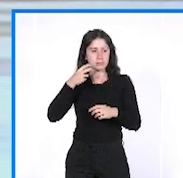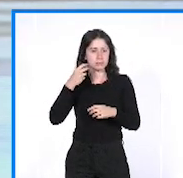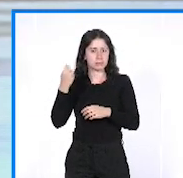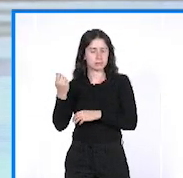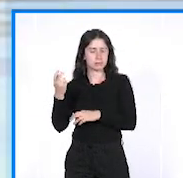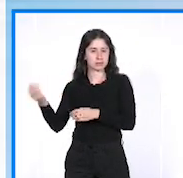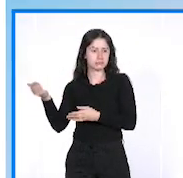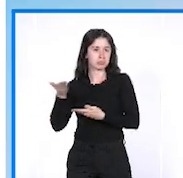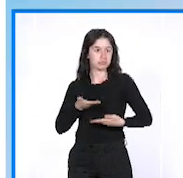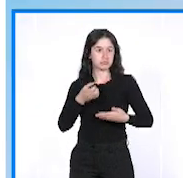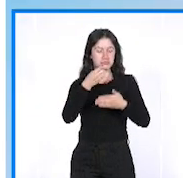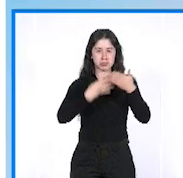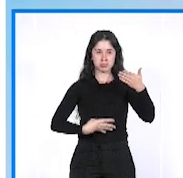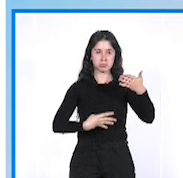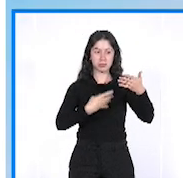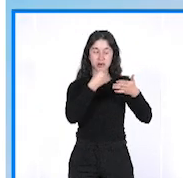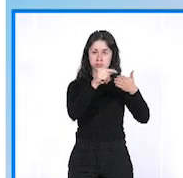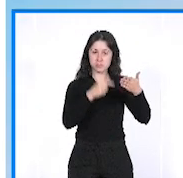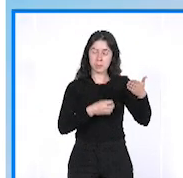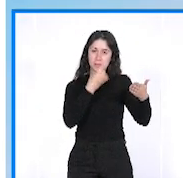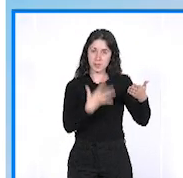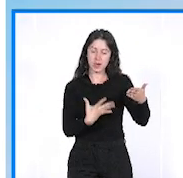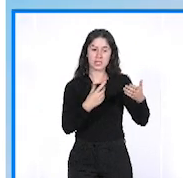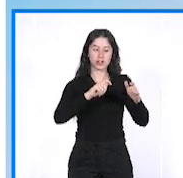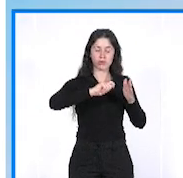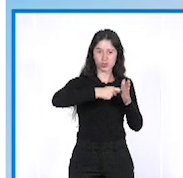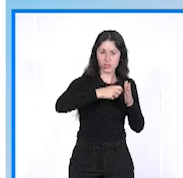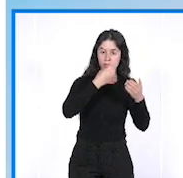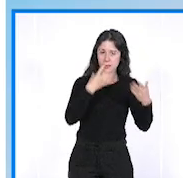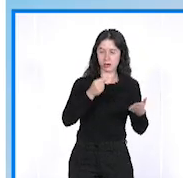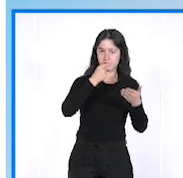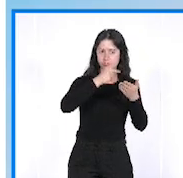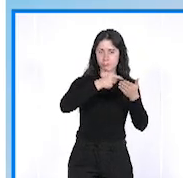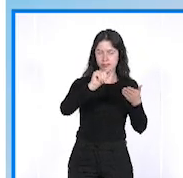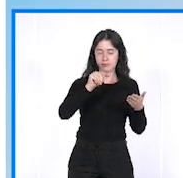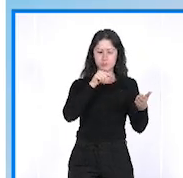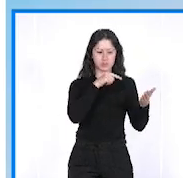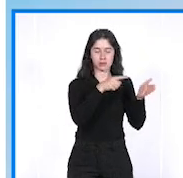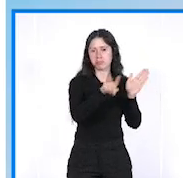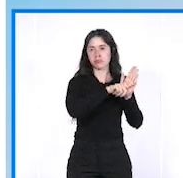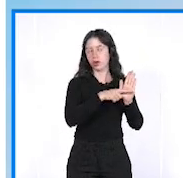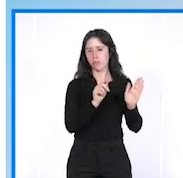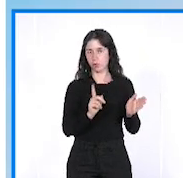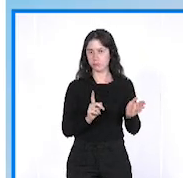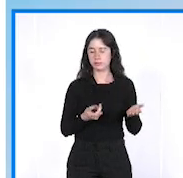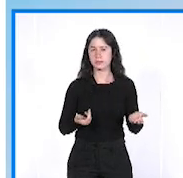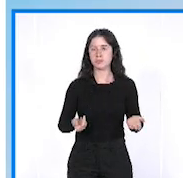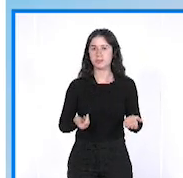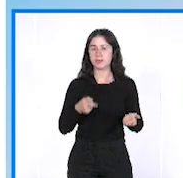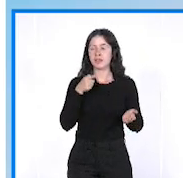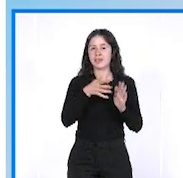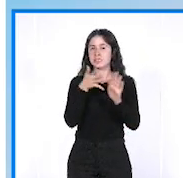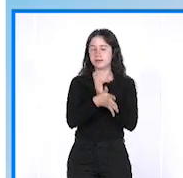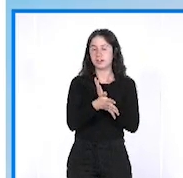rueda bien puesta tic está el tornillo bien puesto tic esto no Esto va de